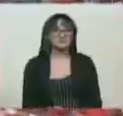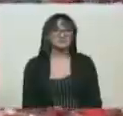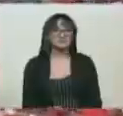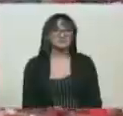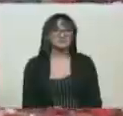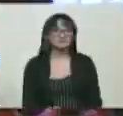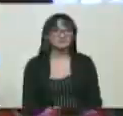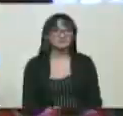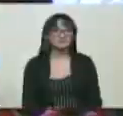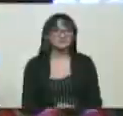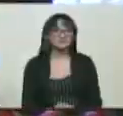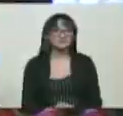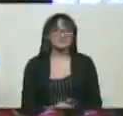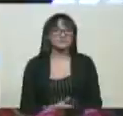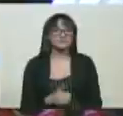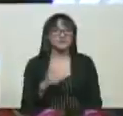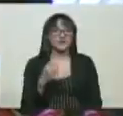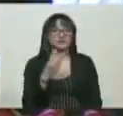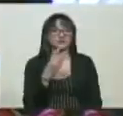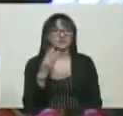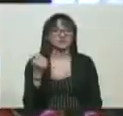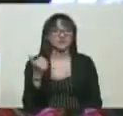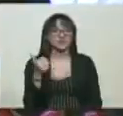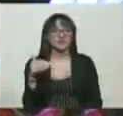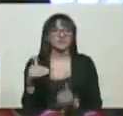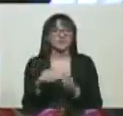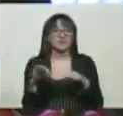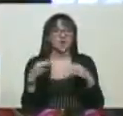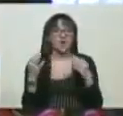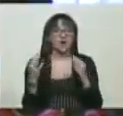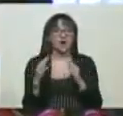a más de 310 mil hogares de la patria.